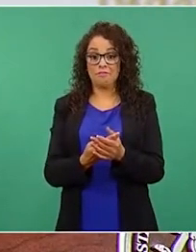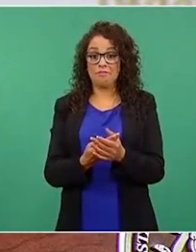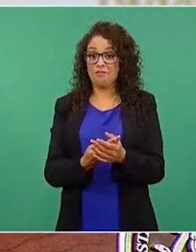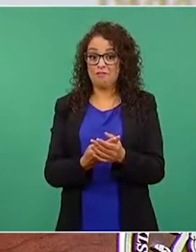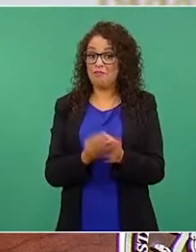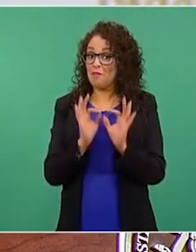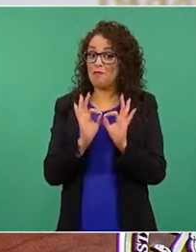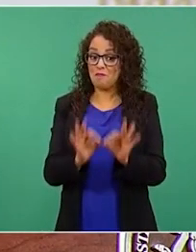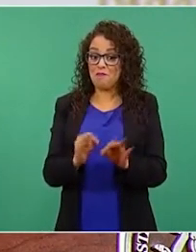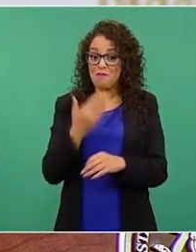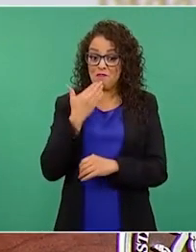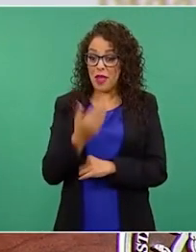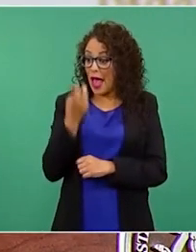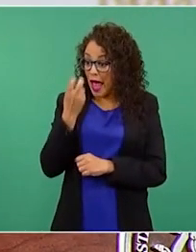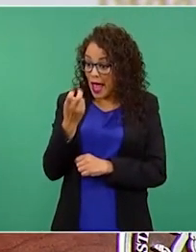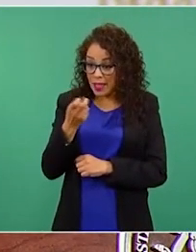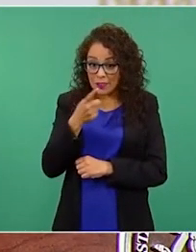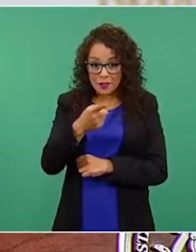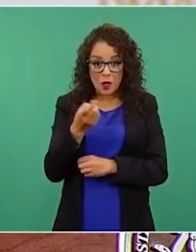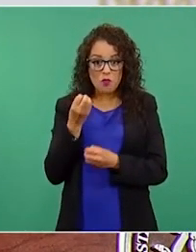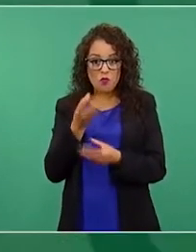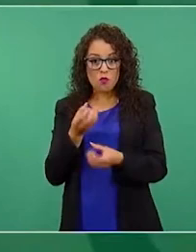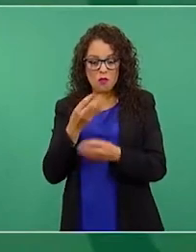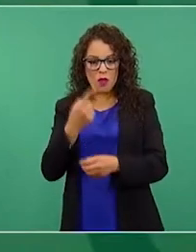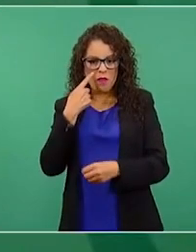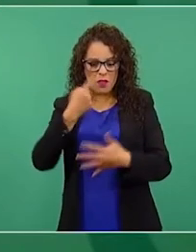los intelectuales.